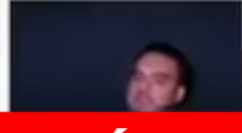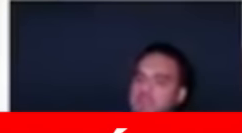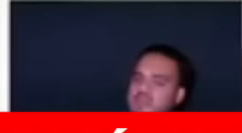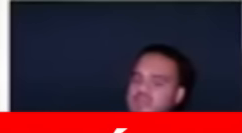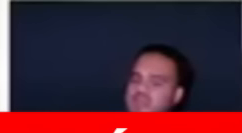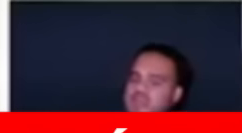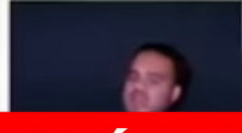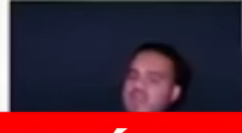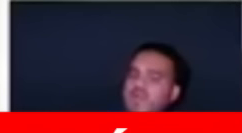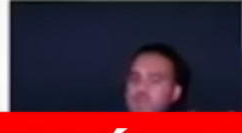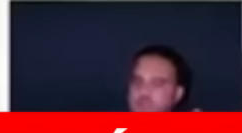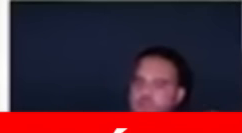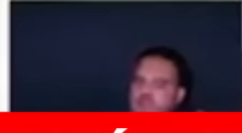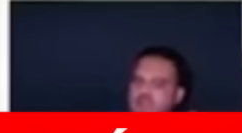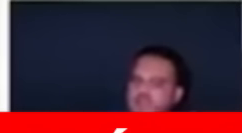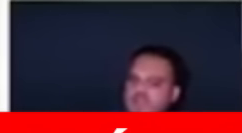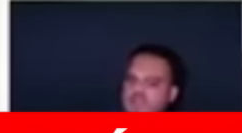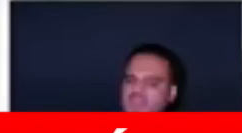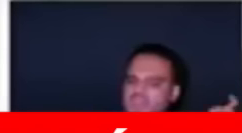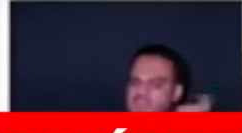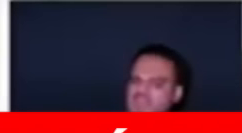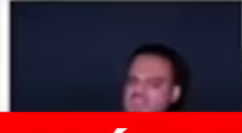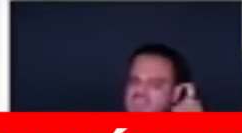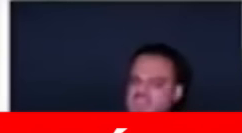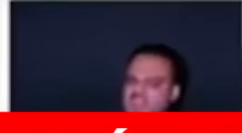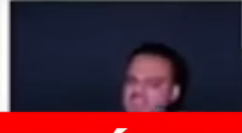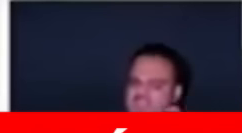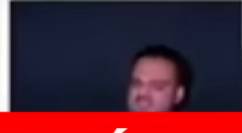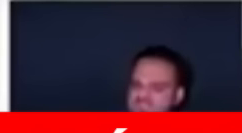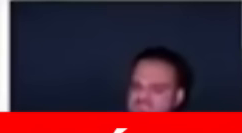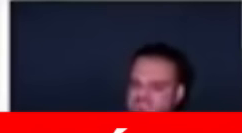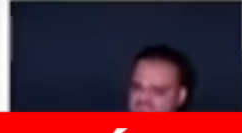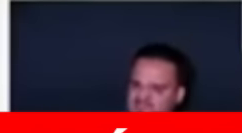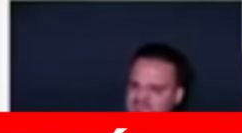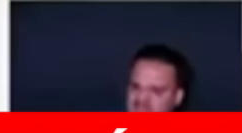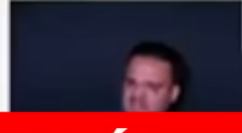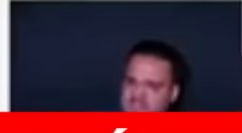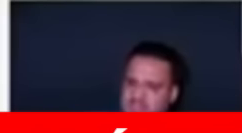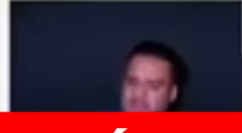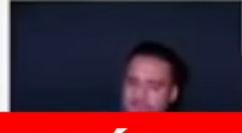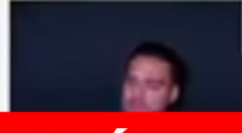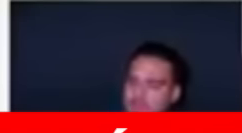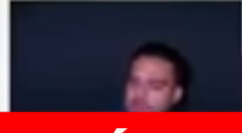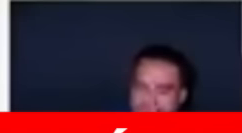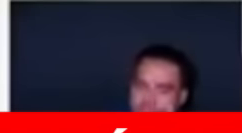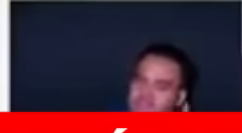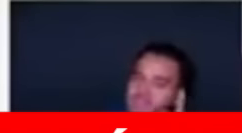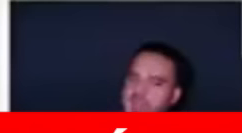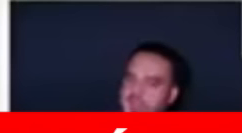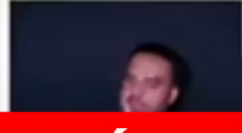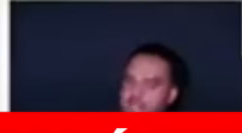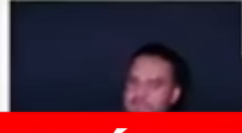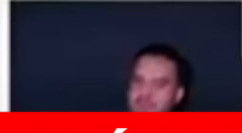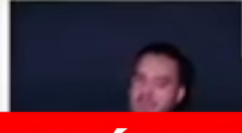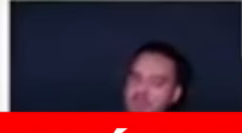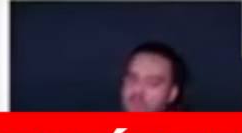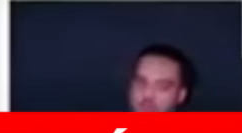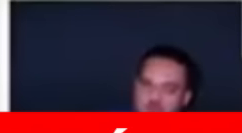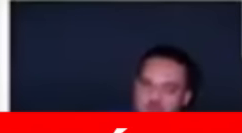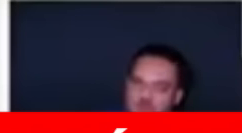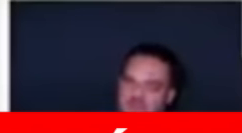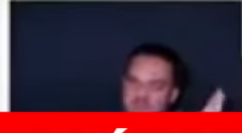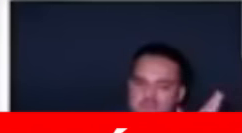te insulten, te persigan y mintiendo digan contra ti toda clase de mal por